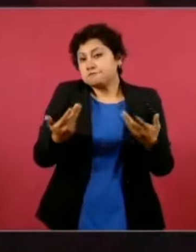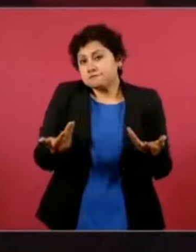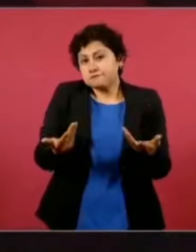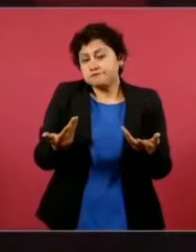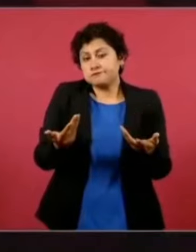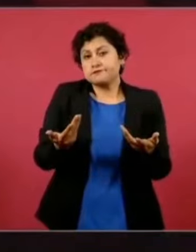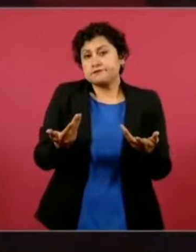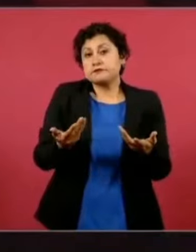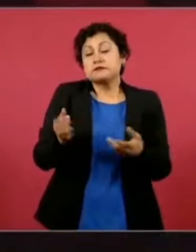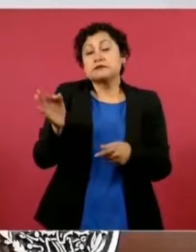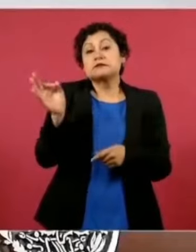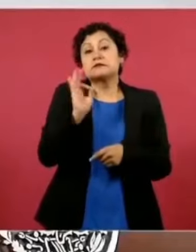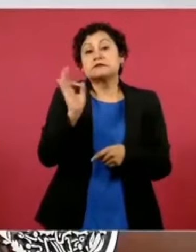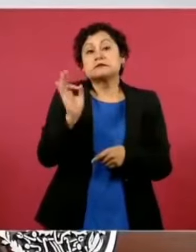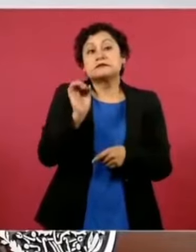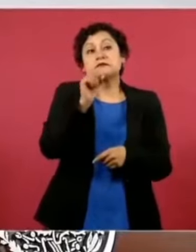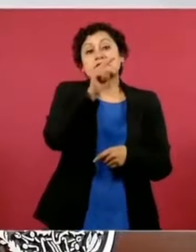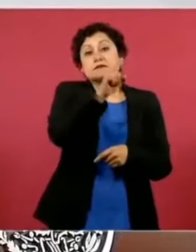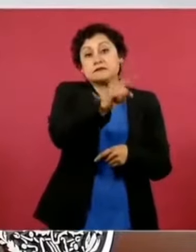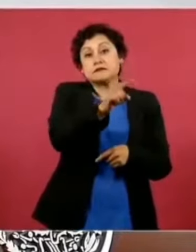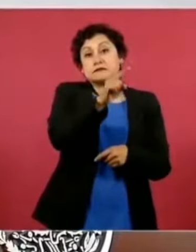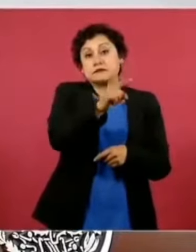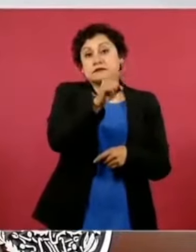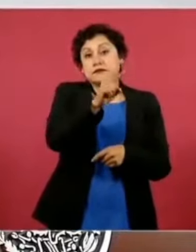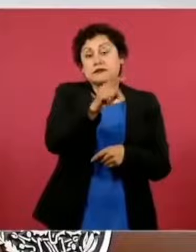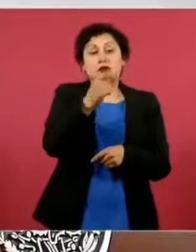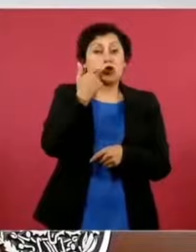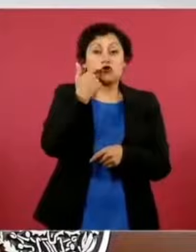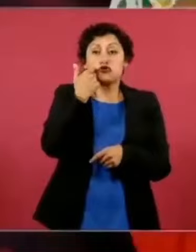visiones que no salga de noche.